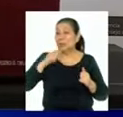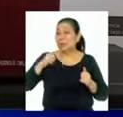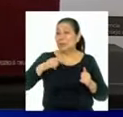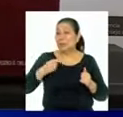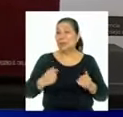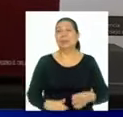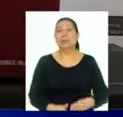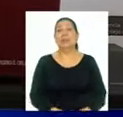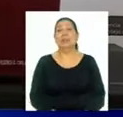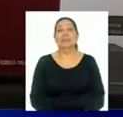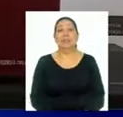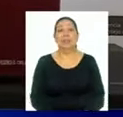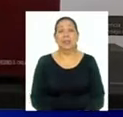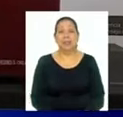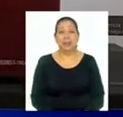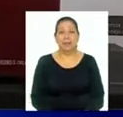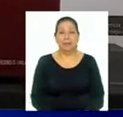necesidades?